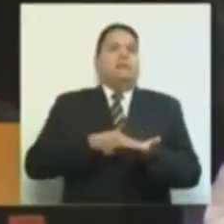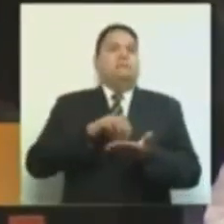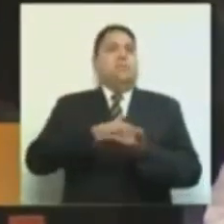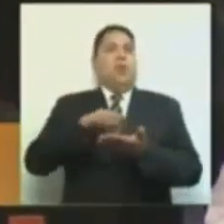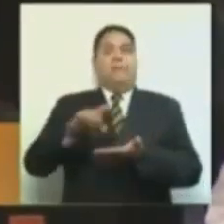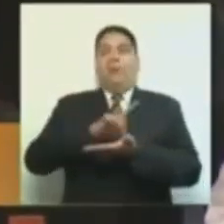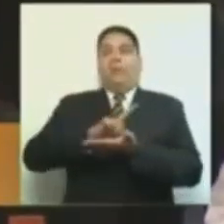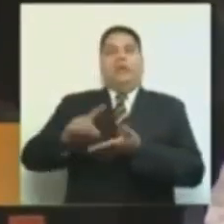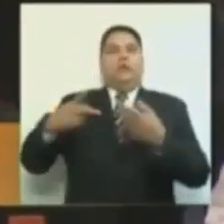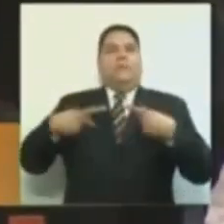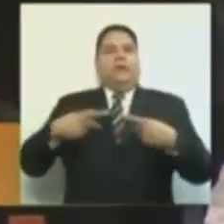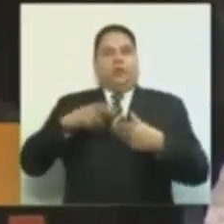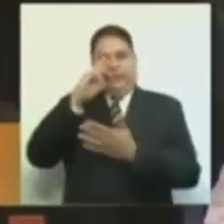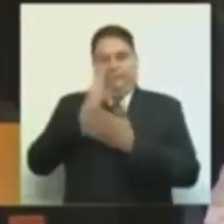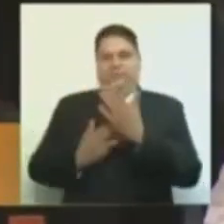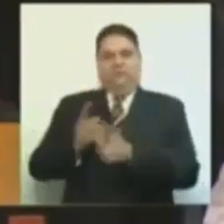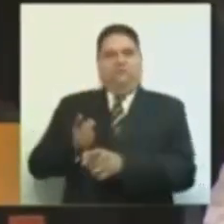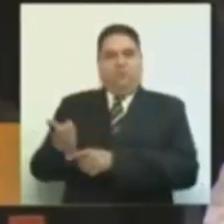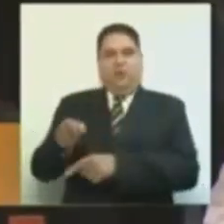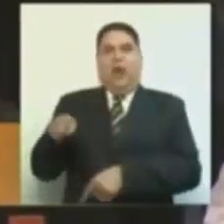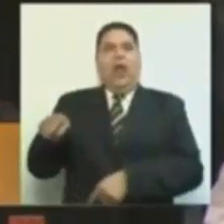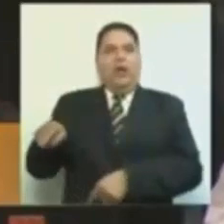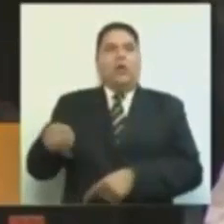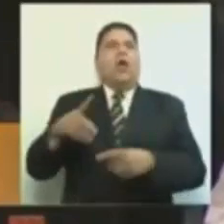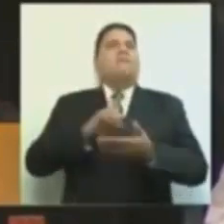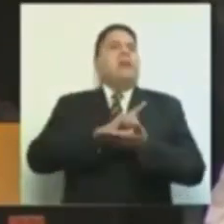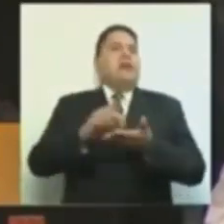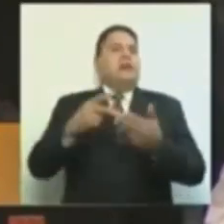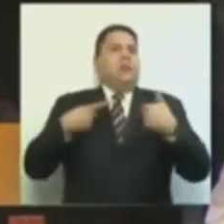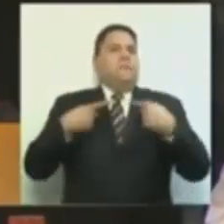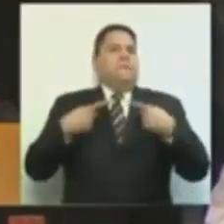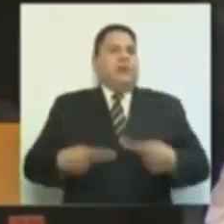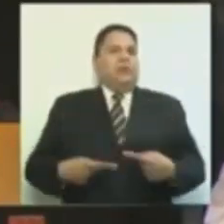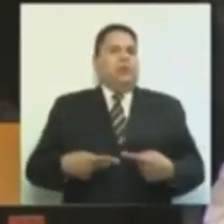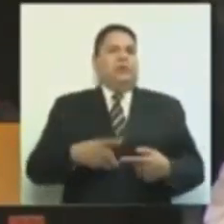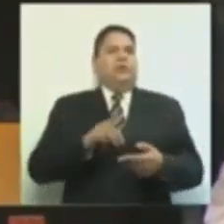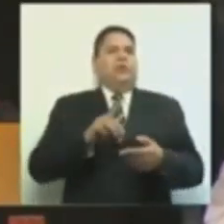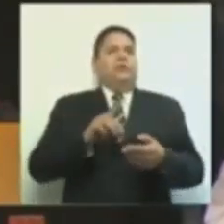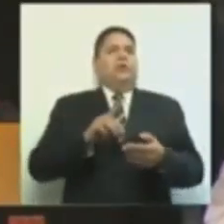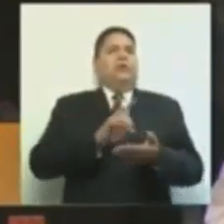víctimas, de periodistas y defensores de derechos humanos.